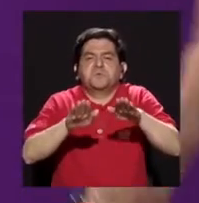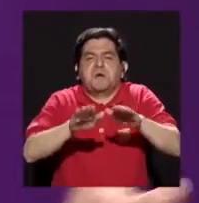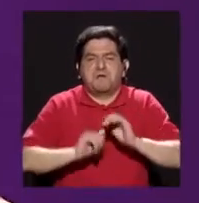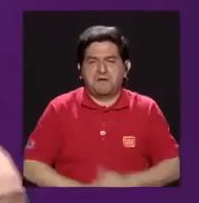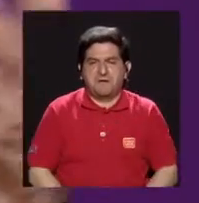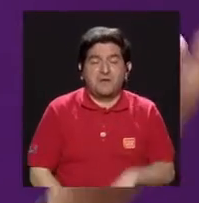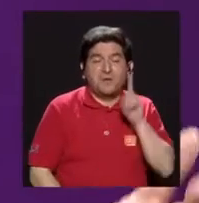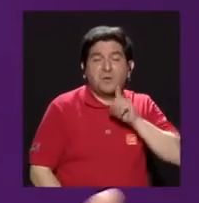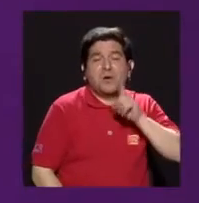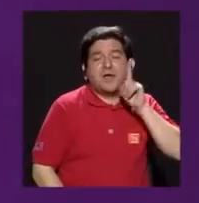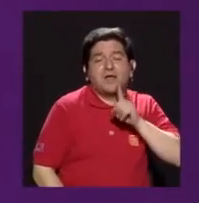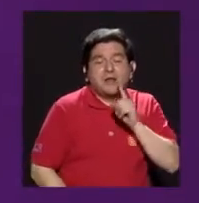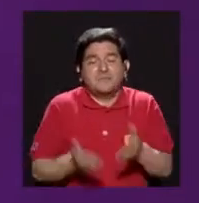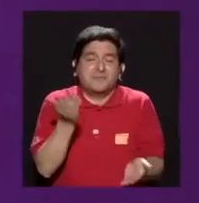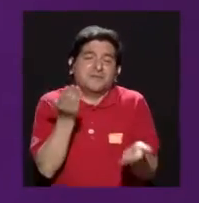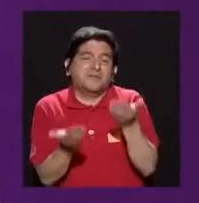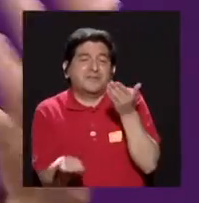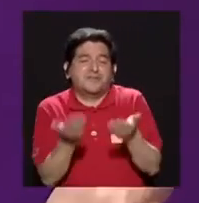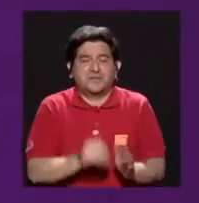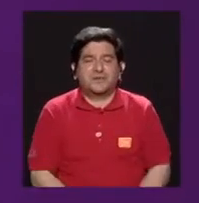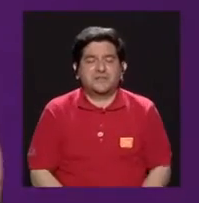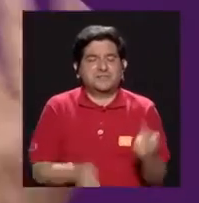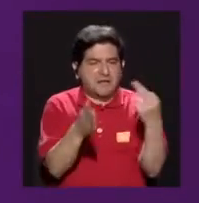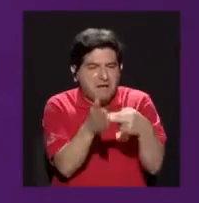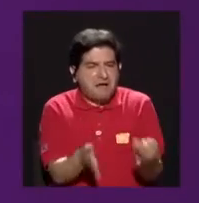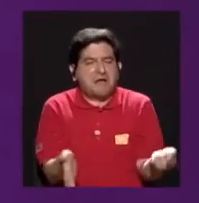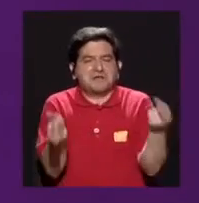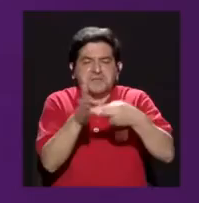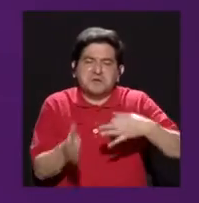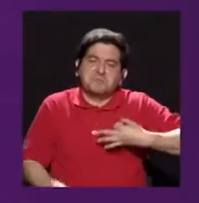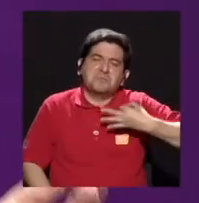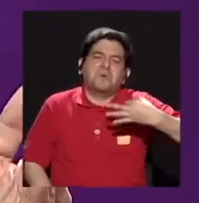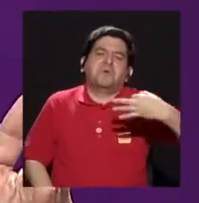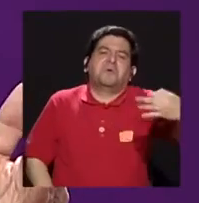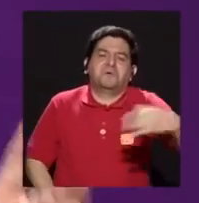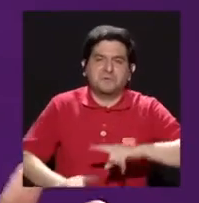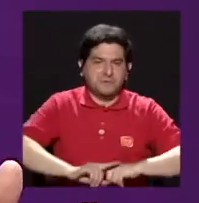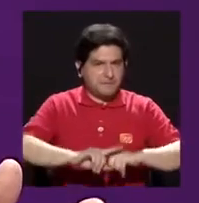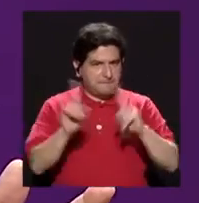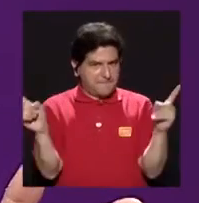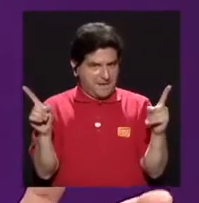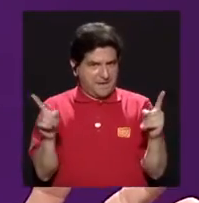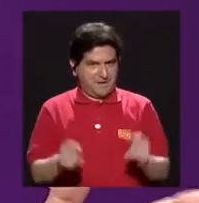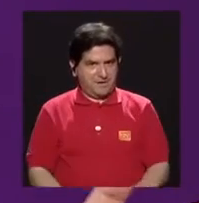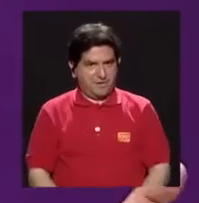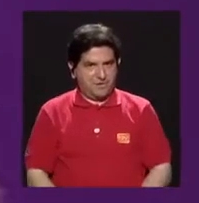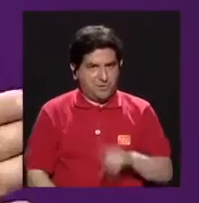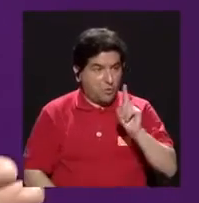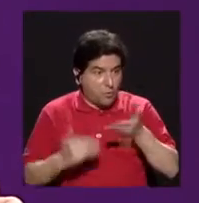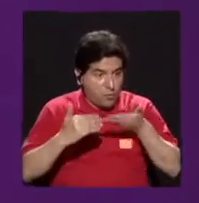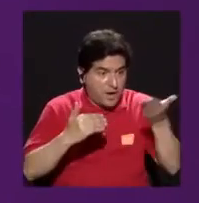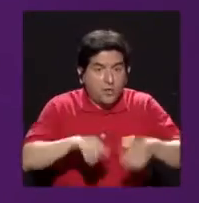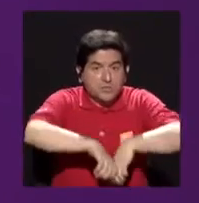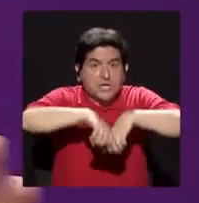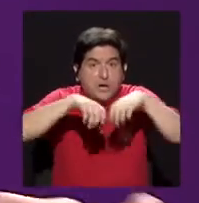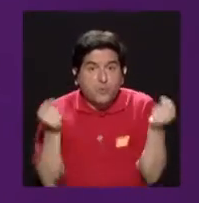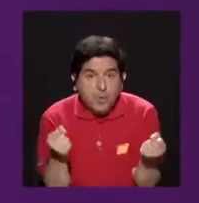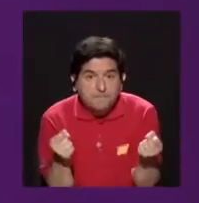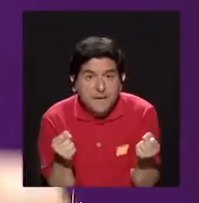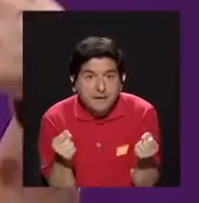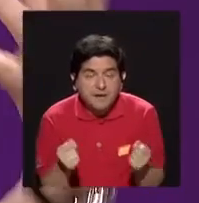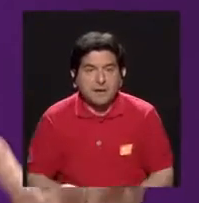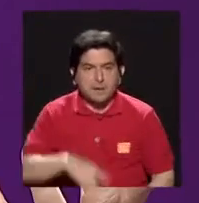El mito, digamos, de alguna forma se reproduce cotidianamente, pero con solo que haya alguna cosa que lo rompe,